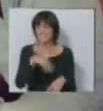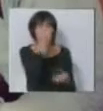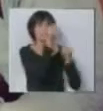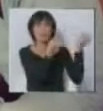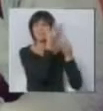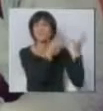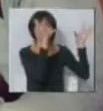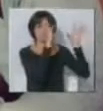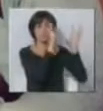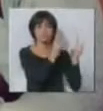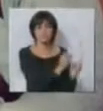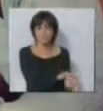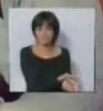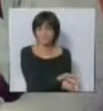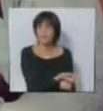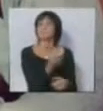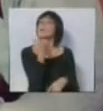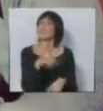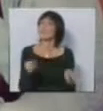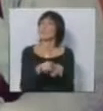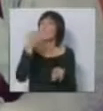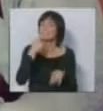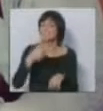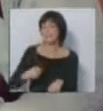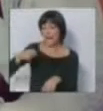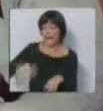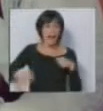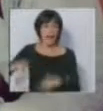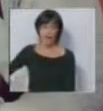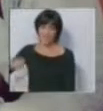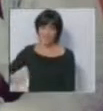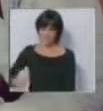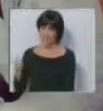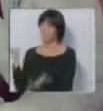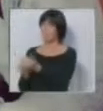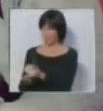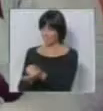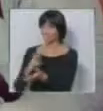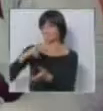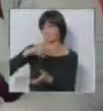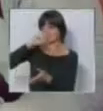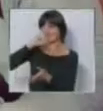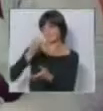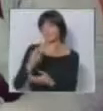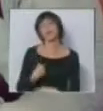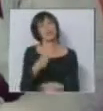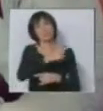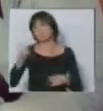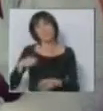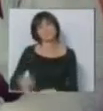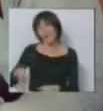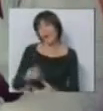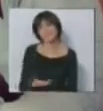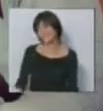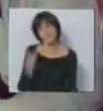rápido, ¿no? Digo, pero tiene unas carteritas de unas marcas muy importantes ahí abajo. Sí, pero esta tiene 200 también carteras, también tampoco es, ¿viste? Sí, no